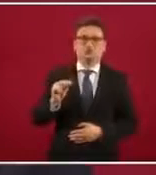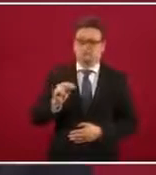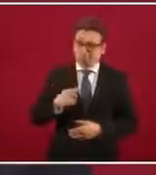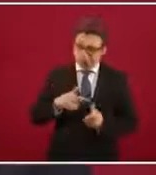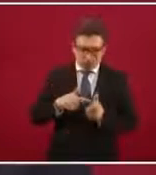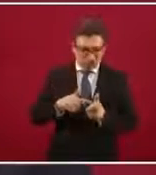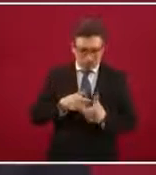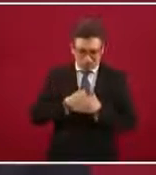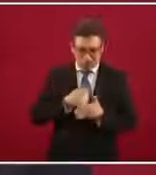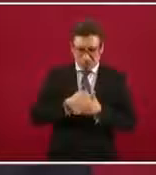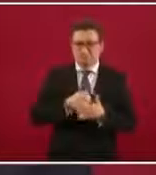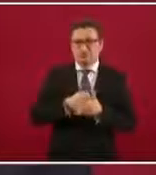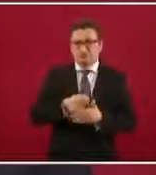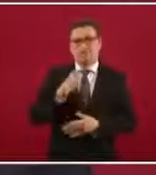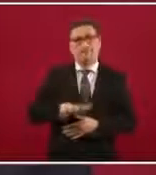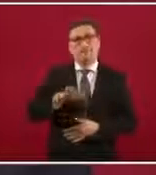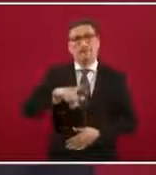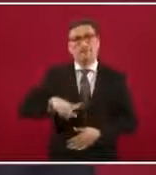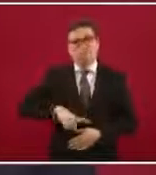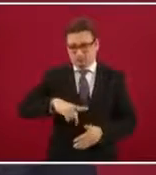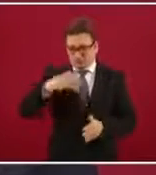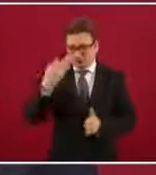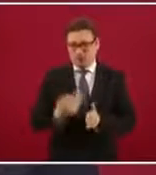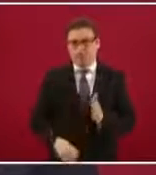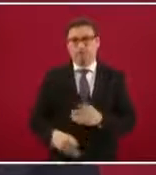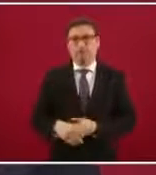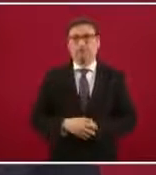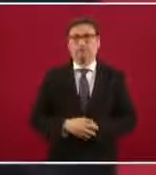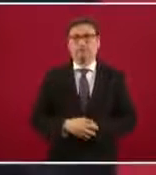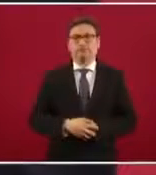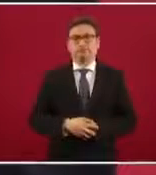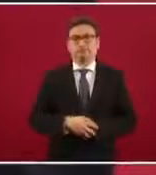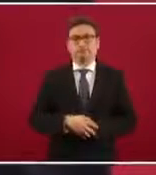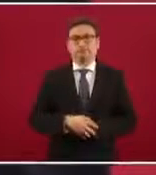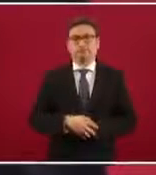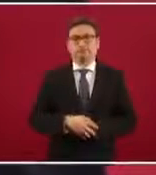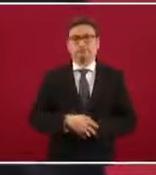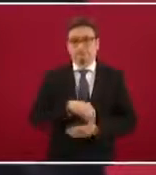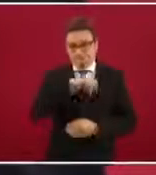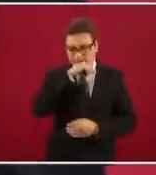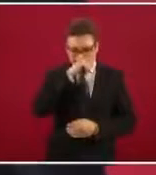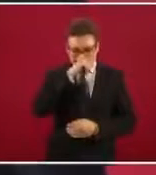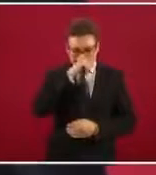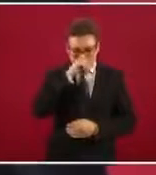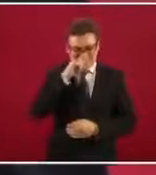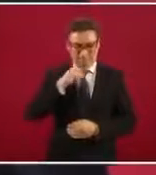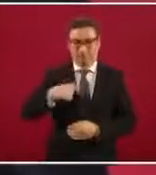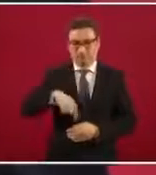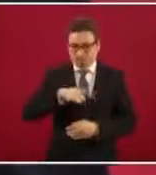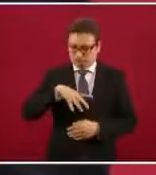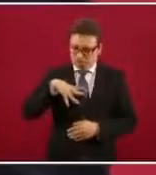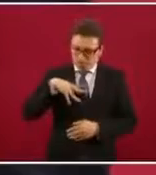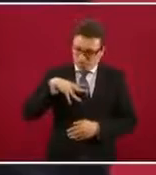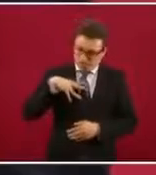todavía hacemos falta y vamos a dar el último jalón.